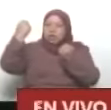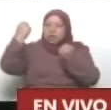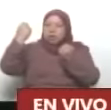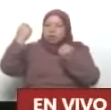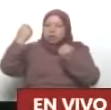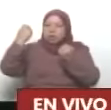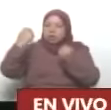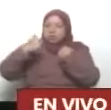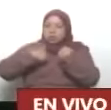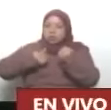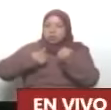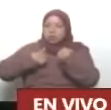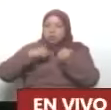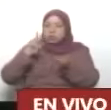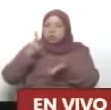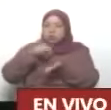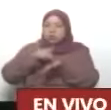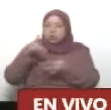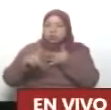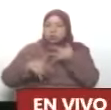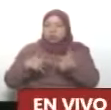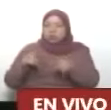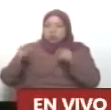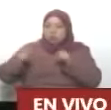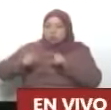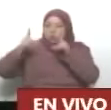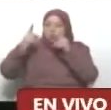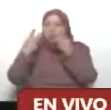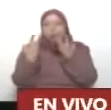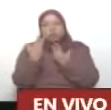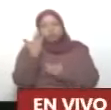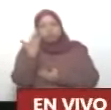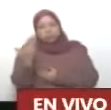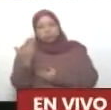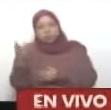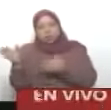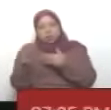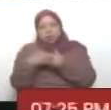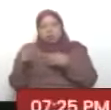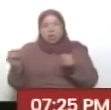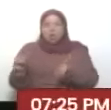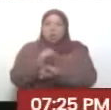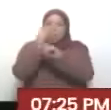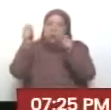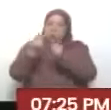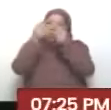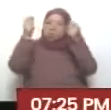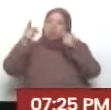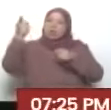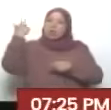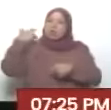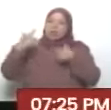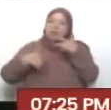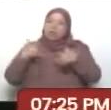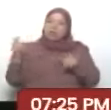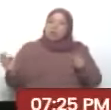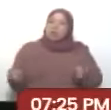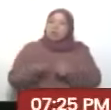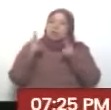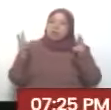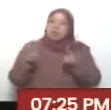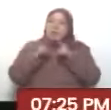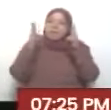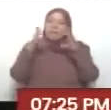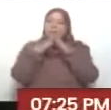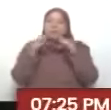Y ahí fue, y me ha impresionado mucho en el cierre de campaña y luego ayer en el acto de la victoria,